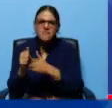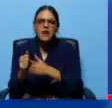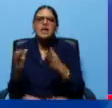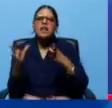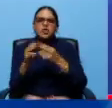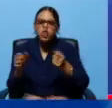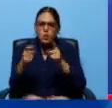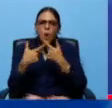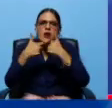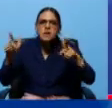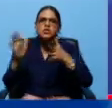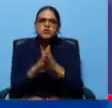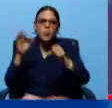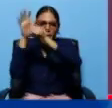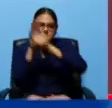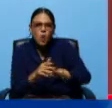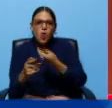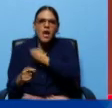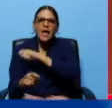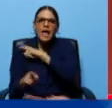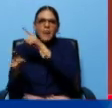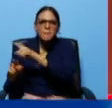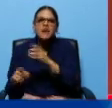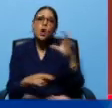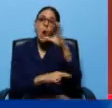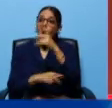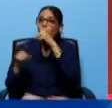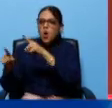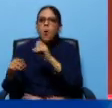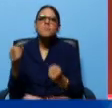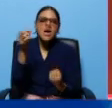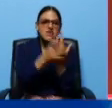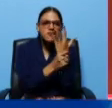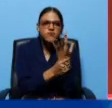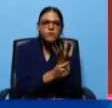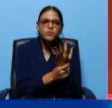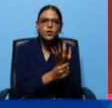Imperio Español a lo que hoy es Colombia y fundó